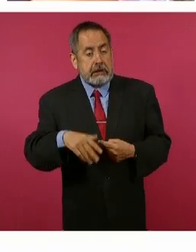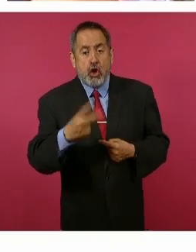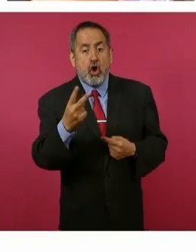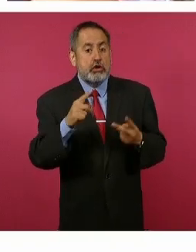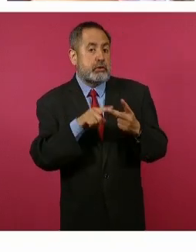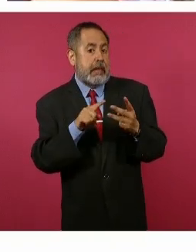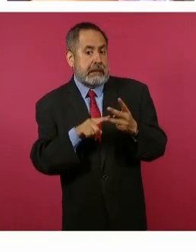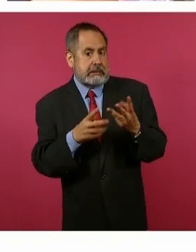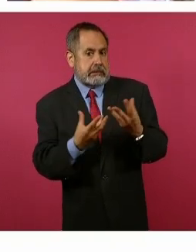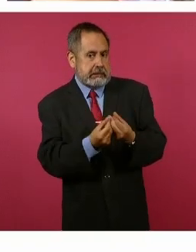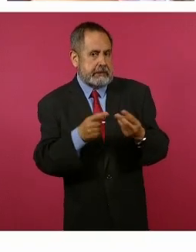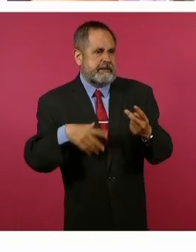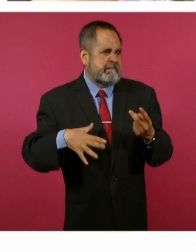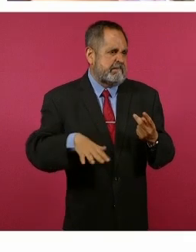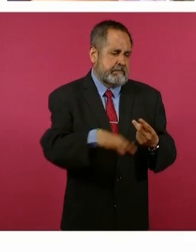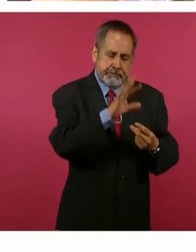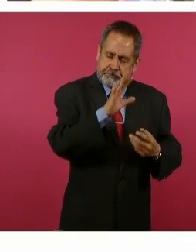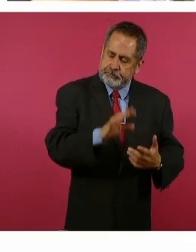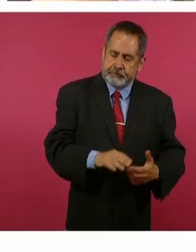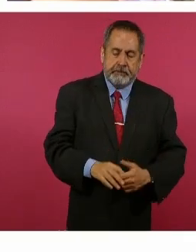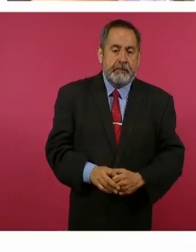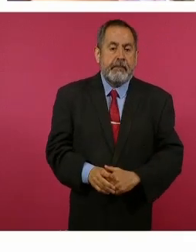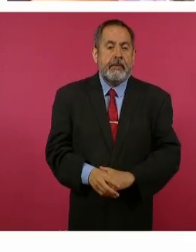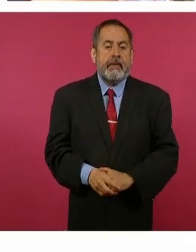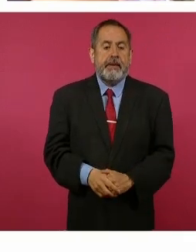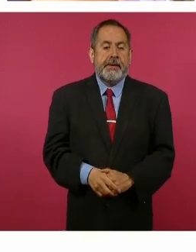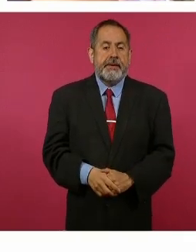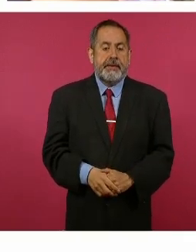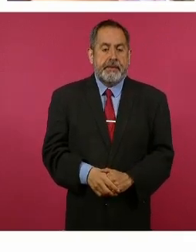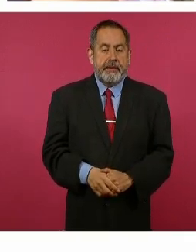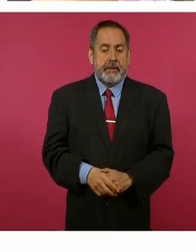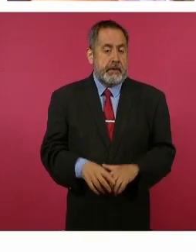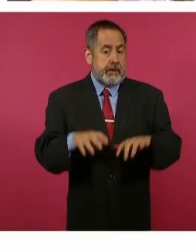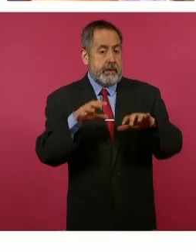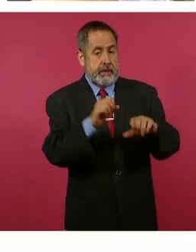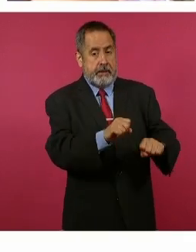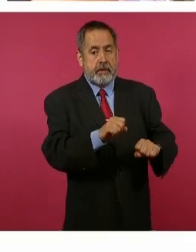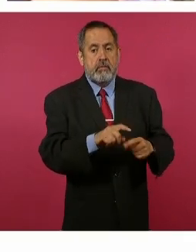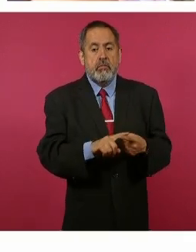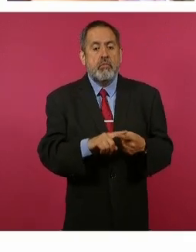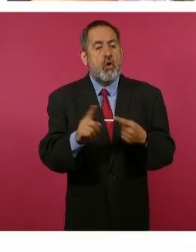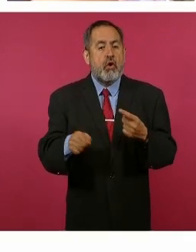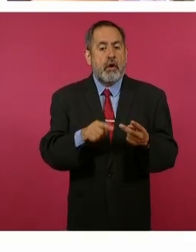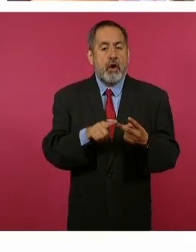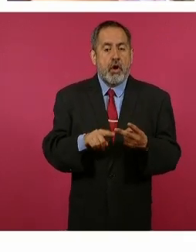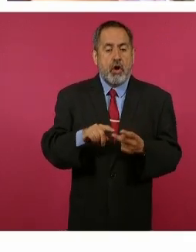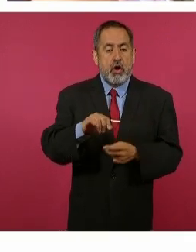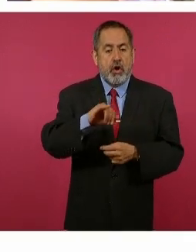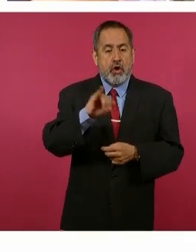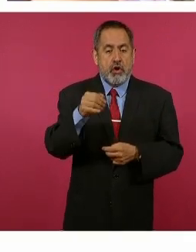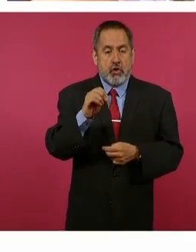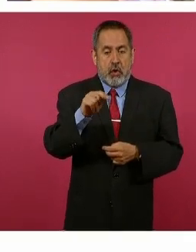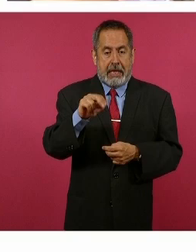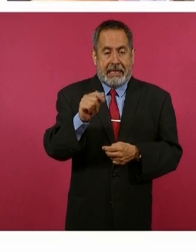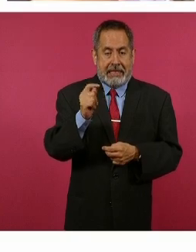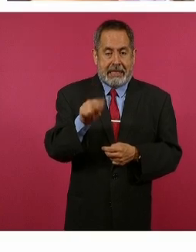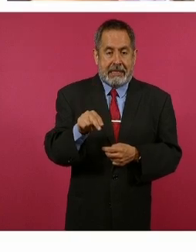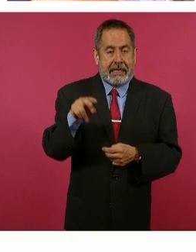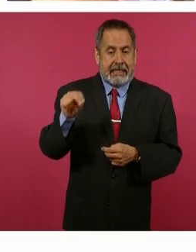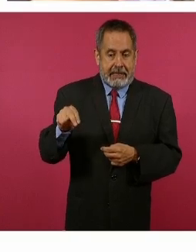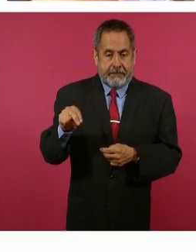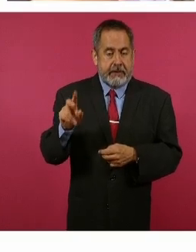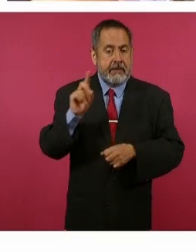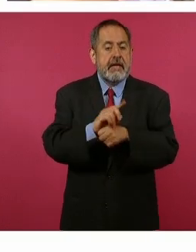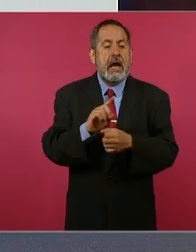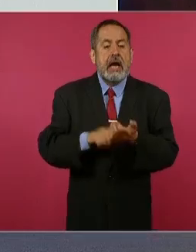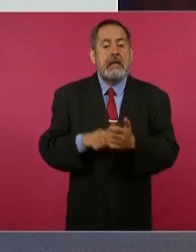hechos. Adelante. Esta detención de Jonathan N., él fue detenido el día 7 de junio